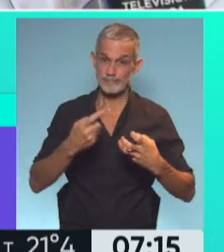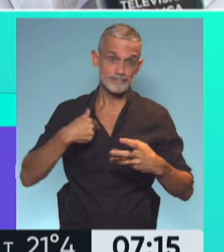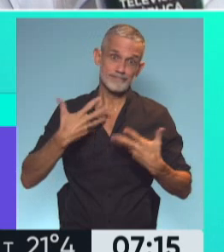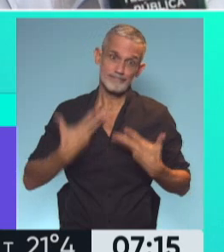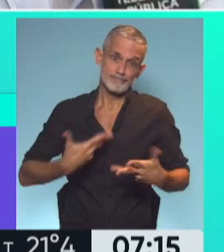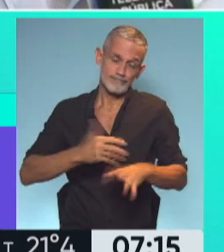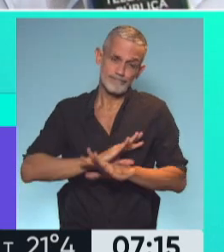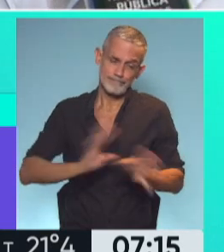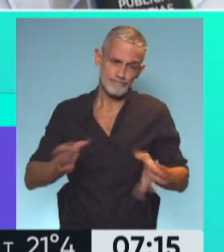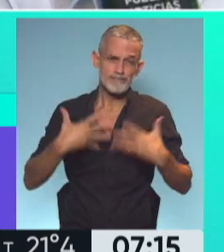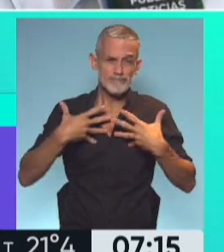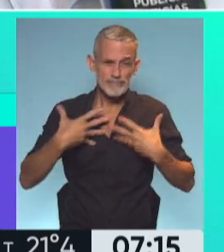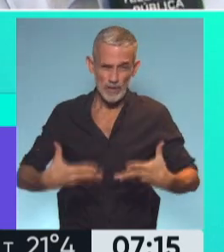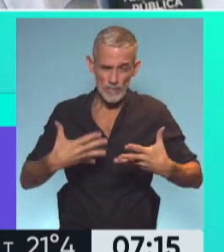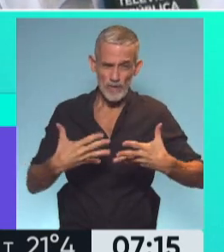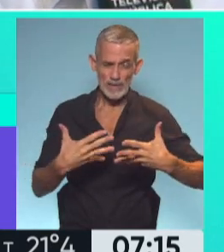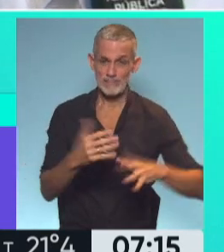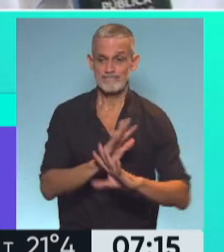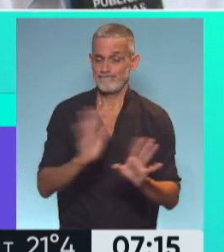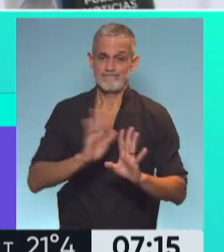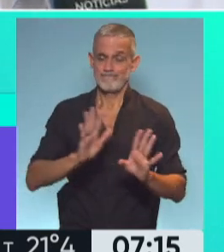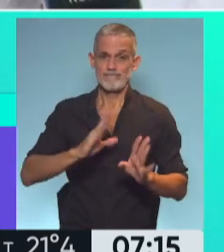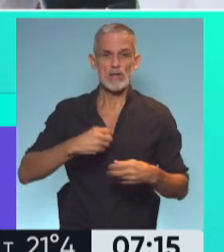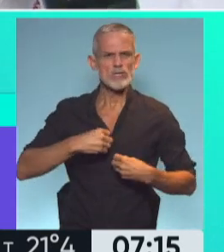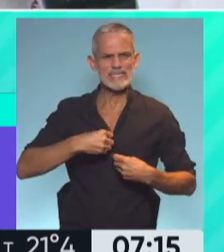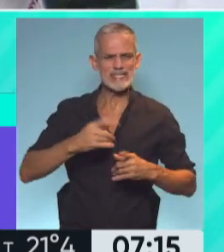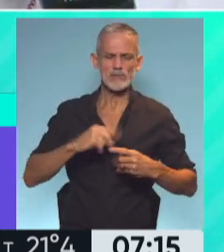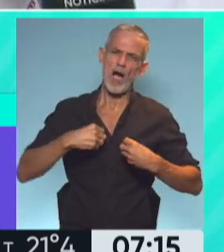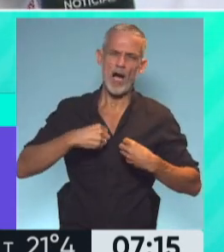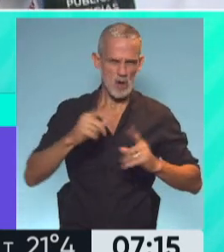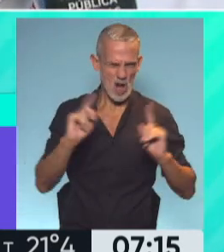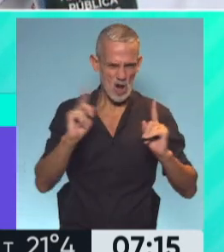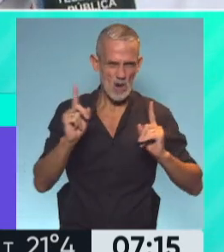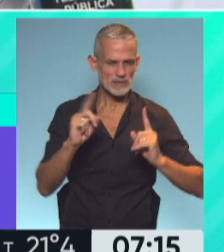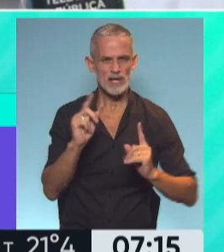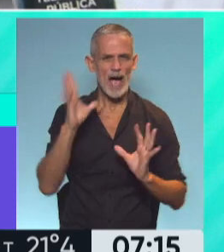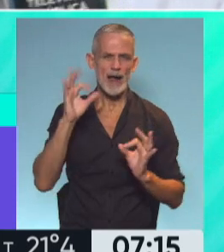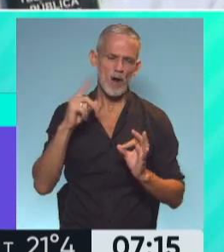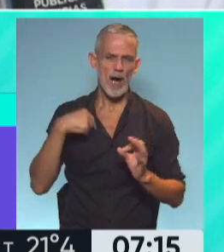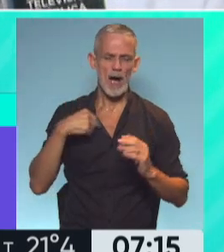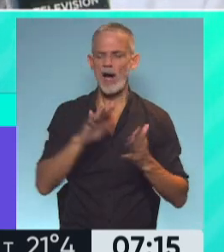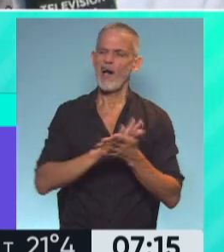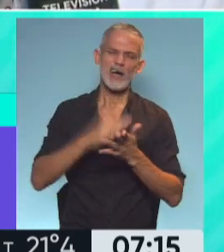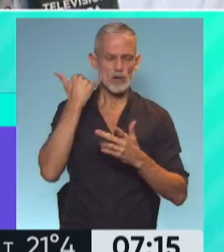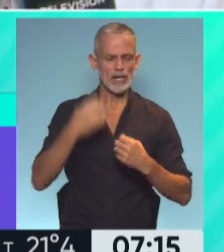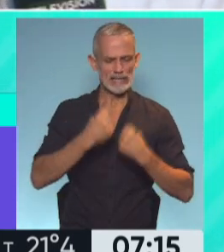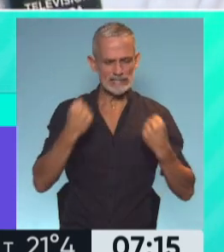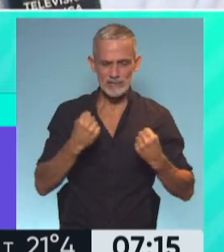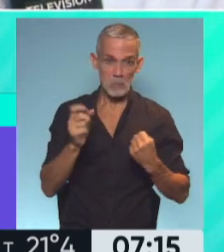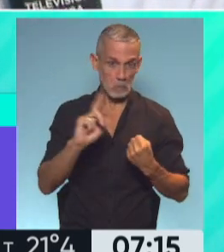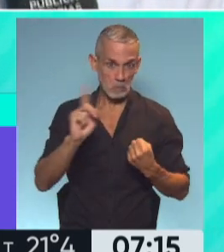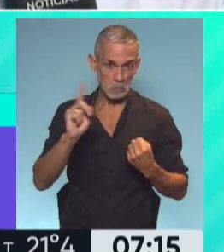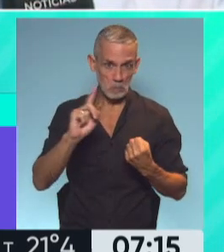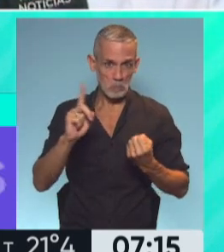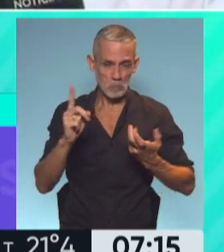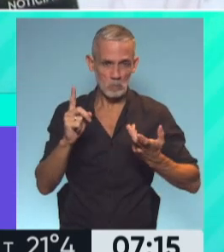fatiga. Y la fatiga excede el sentimiento. La fatiga no es algo que se supera con voluntad. A mí me gusta